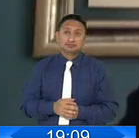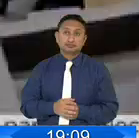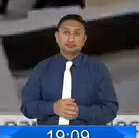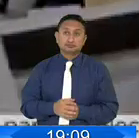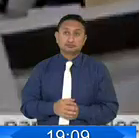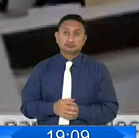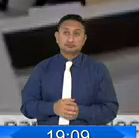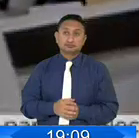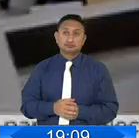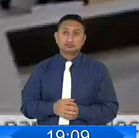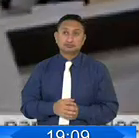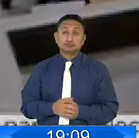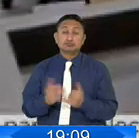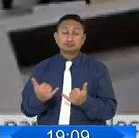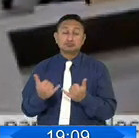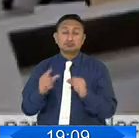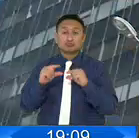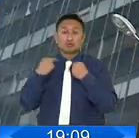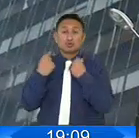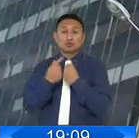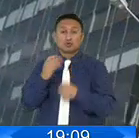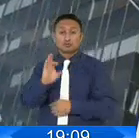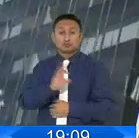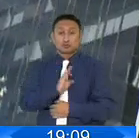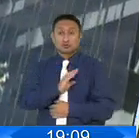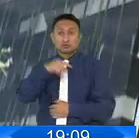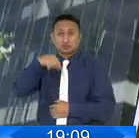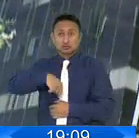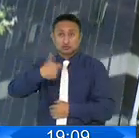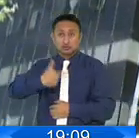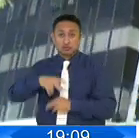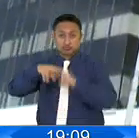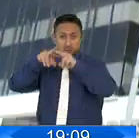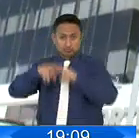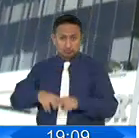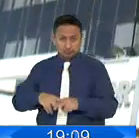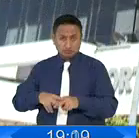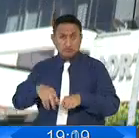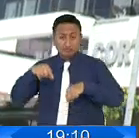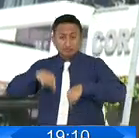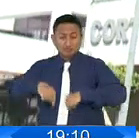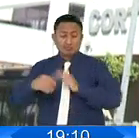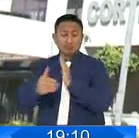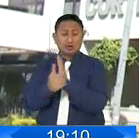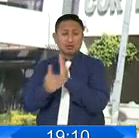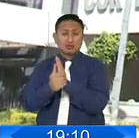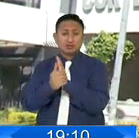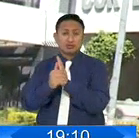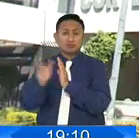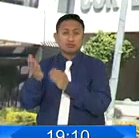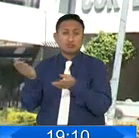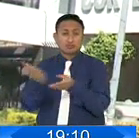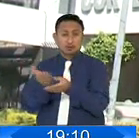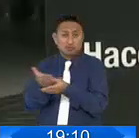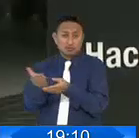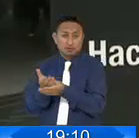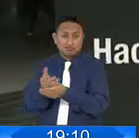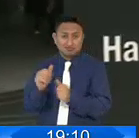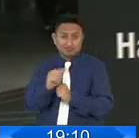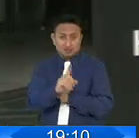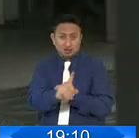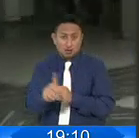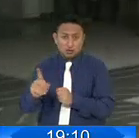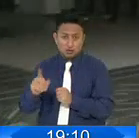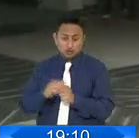oscura. Actualmente el grupo de expertos designados cumplieron con la revisión de los méritos de acuerdo a los expedientes de los postulantes. Cuando